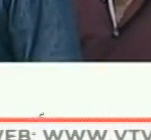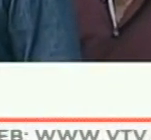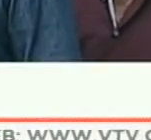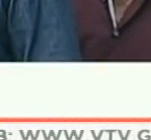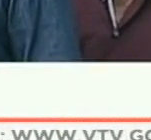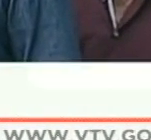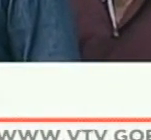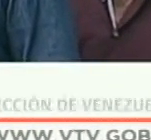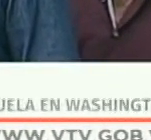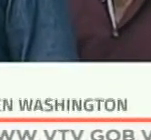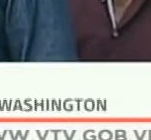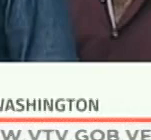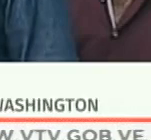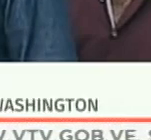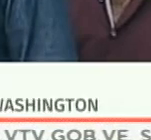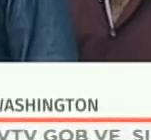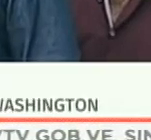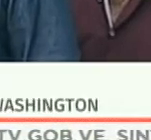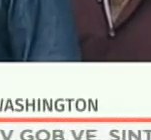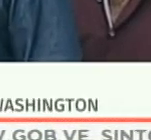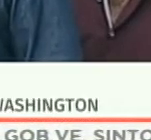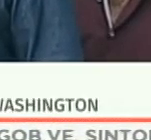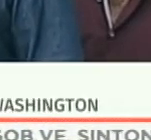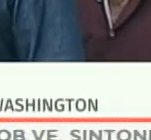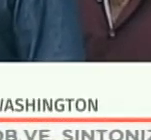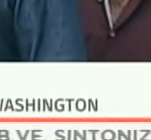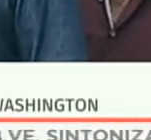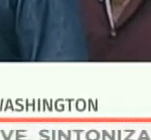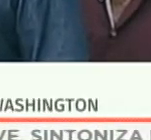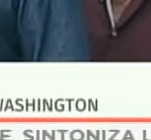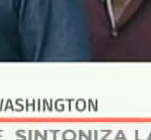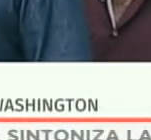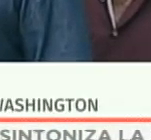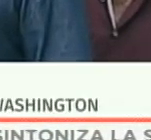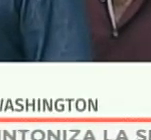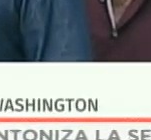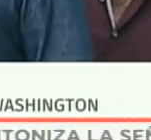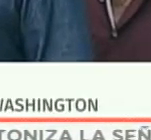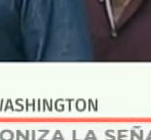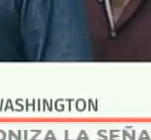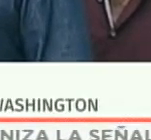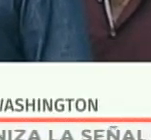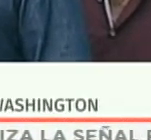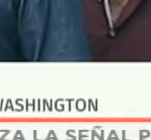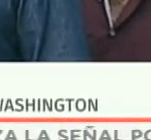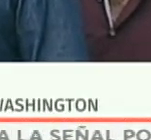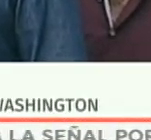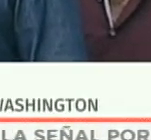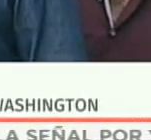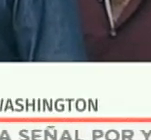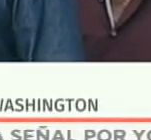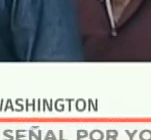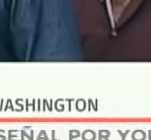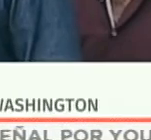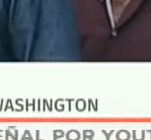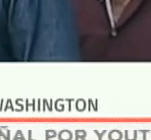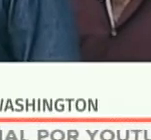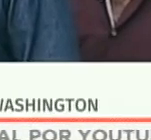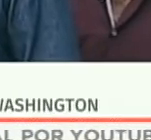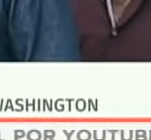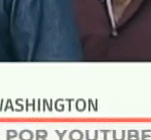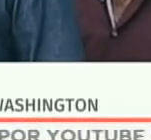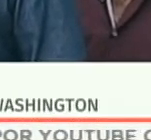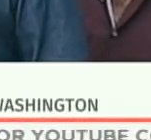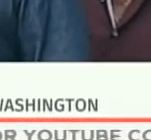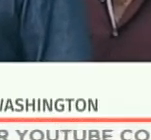acts as an arm of its foreign policy is pursuing a dangerous and catastrophic policy of siege